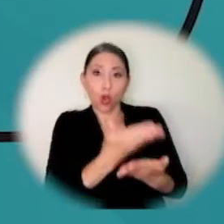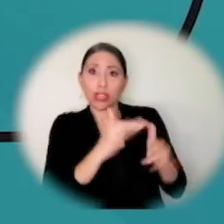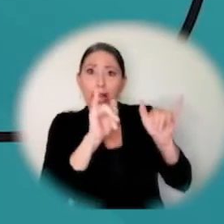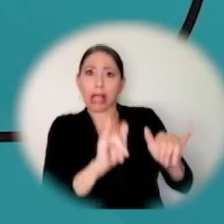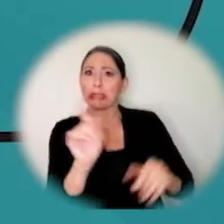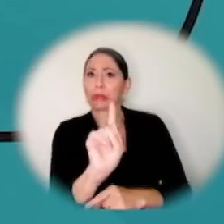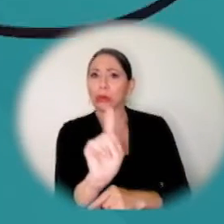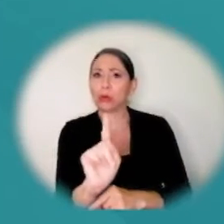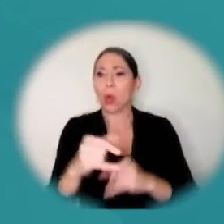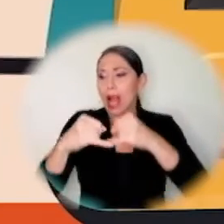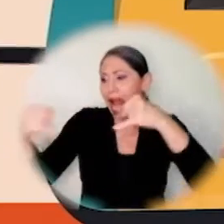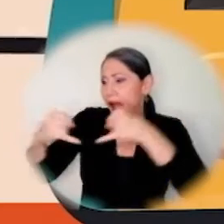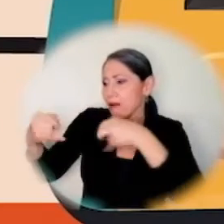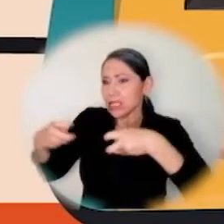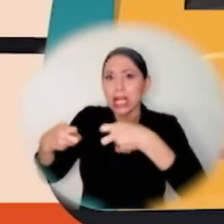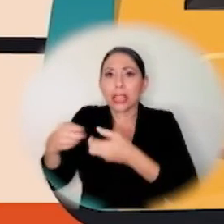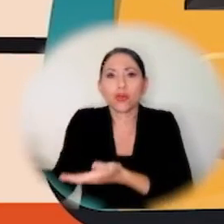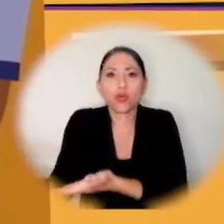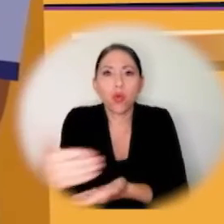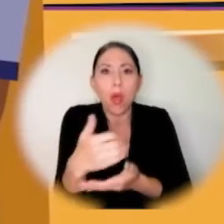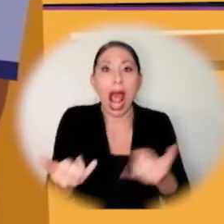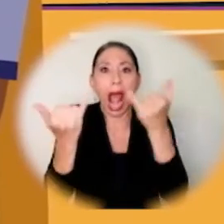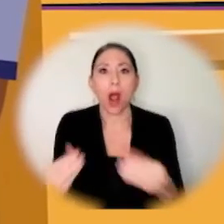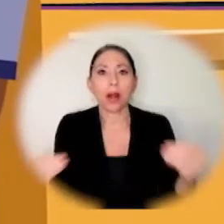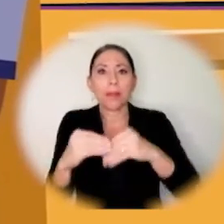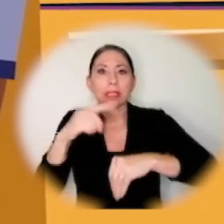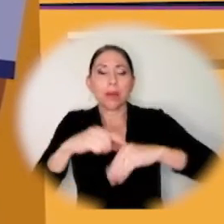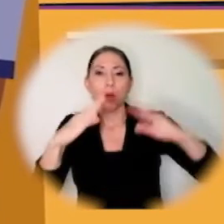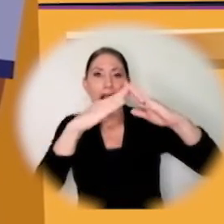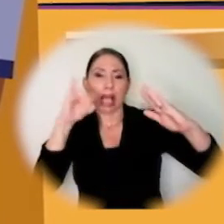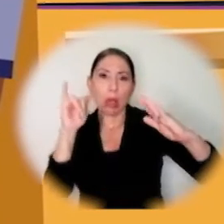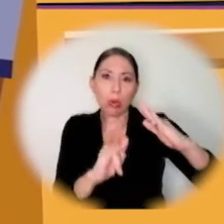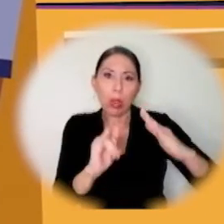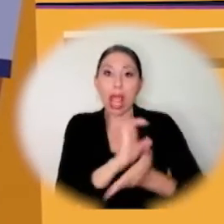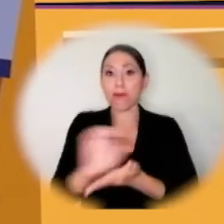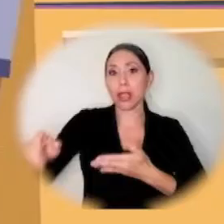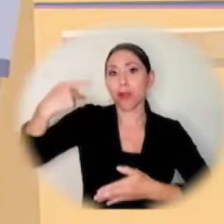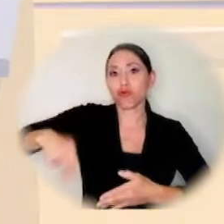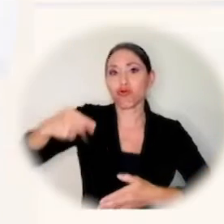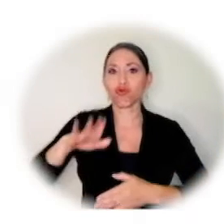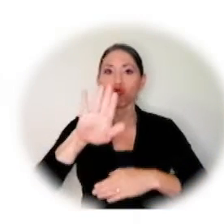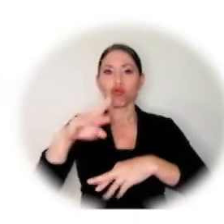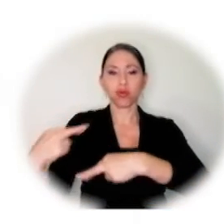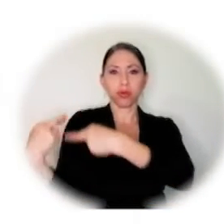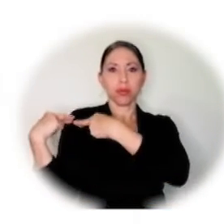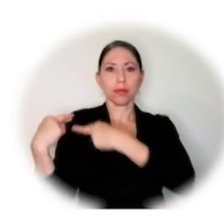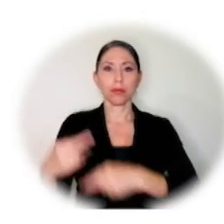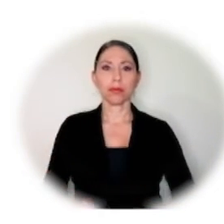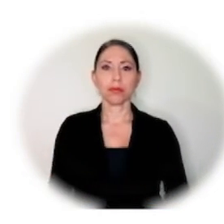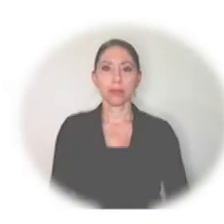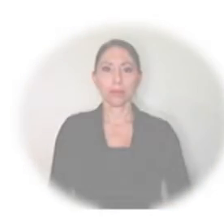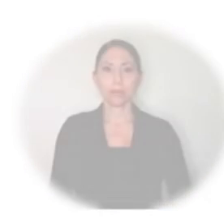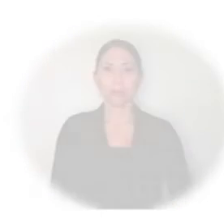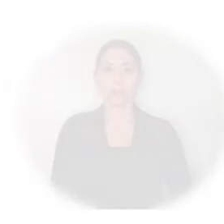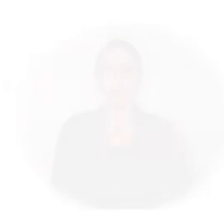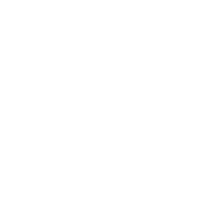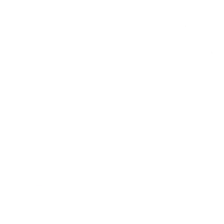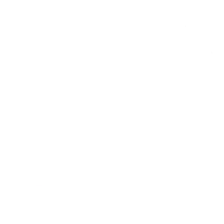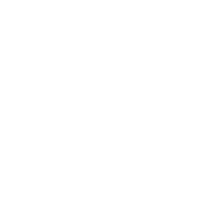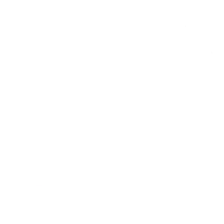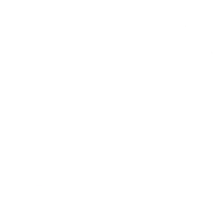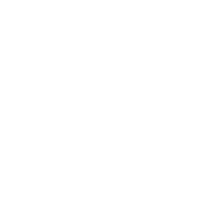cocina y recojan los cables eléctricos. Ahora que están más en casa, evitar los riesgos es su responsabilidad.